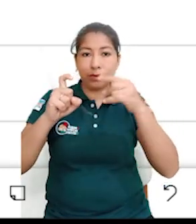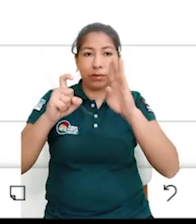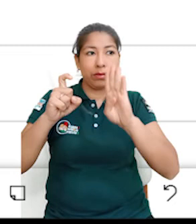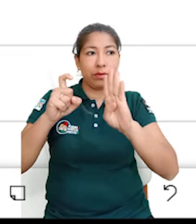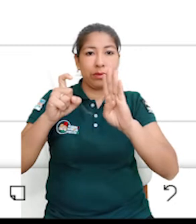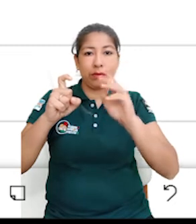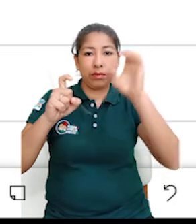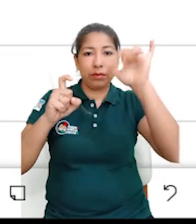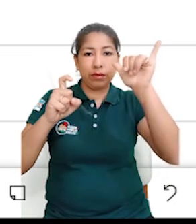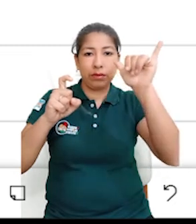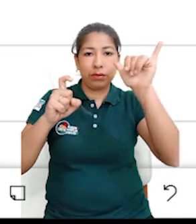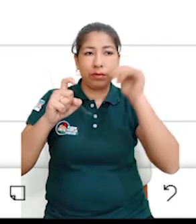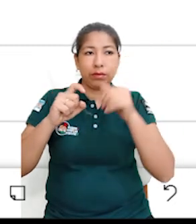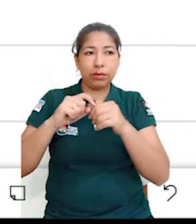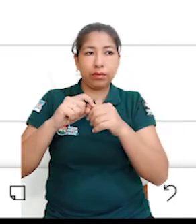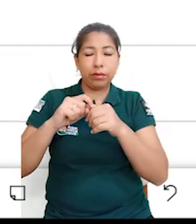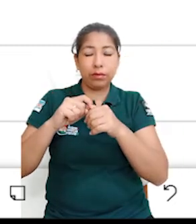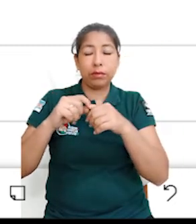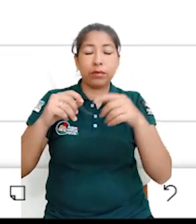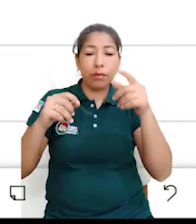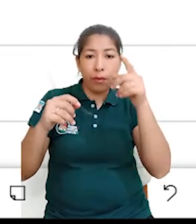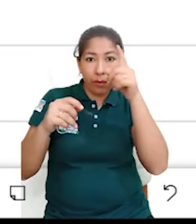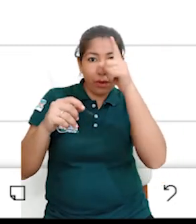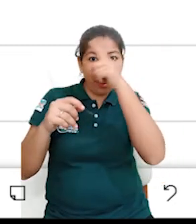exponente. Nuestro argumento,